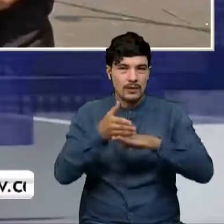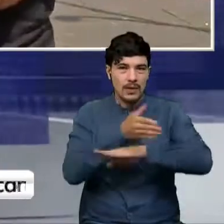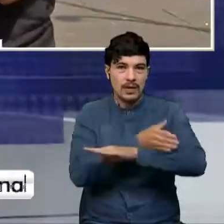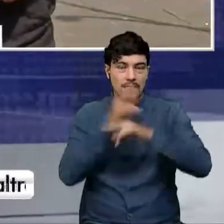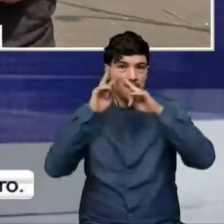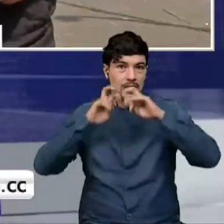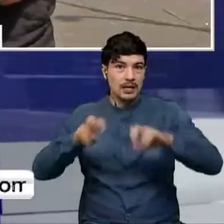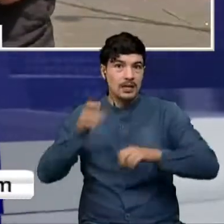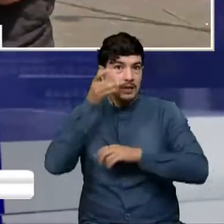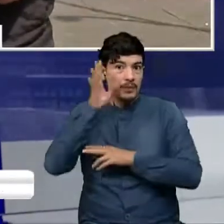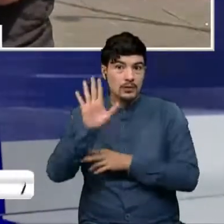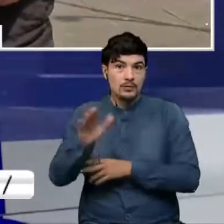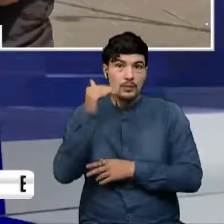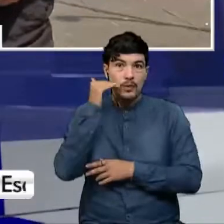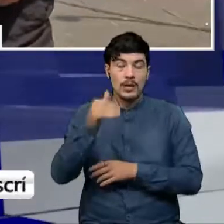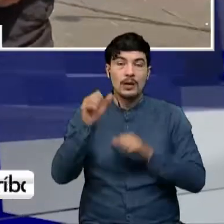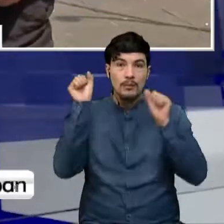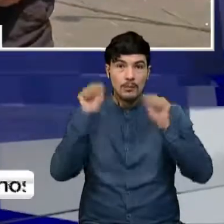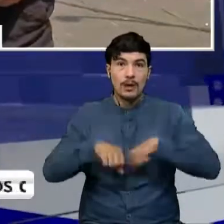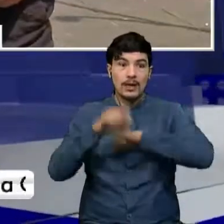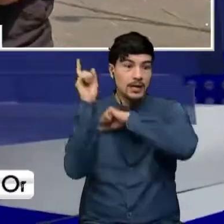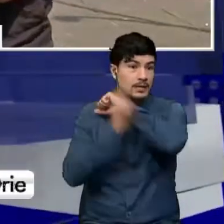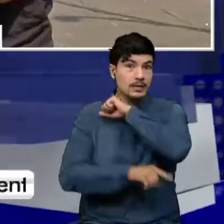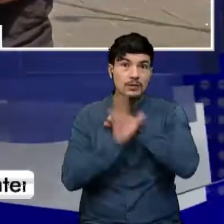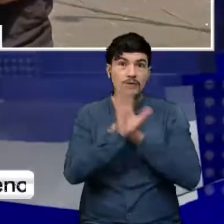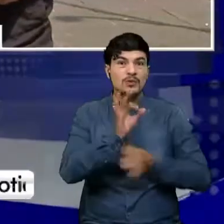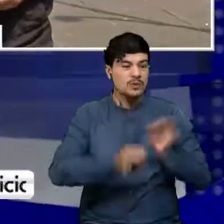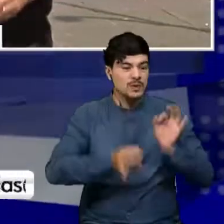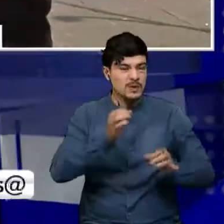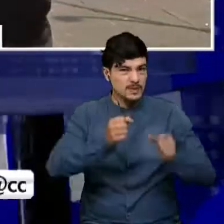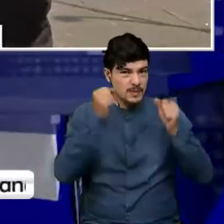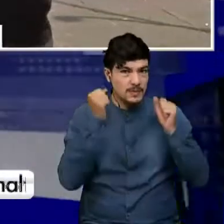investigación podría ser condenada por parte de la justicia.